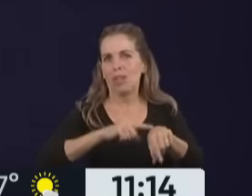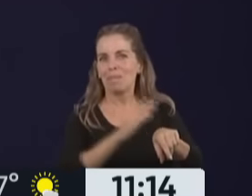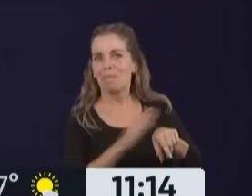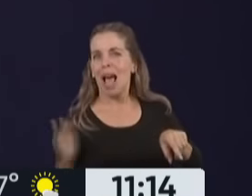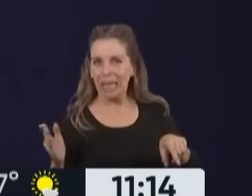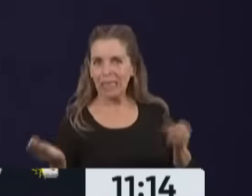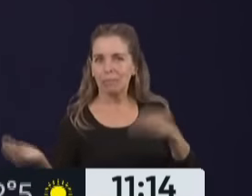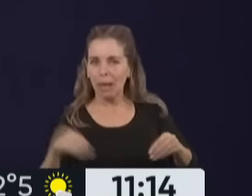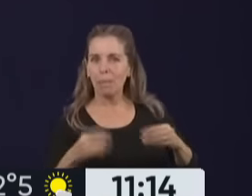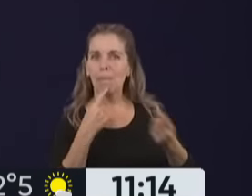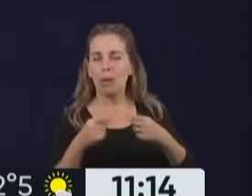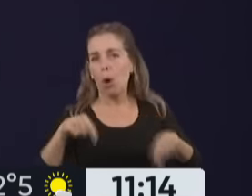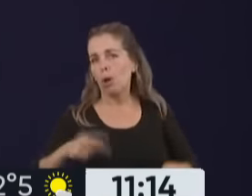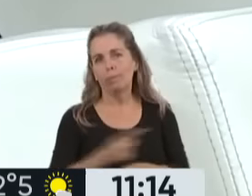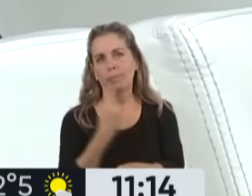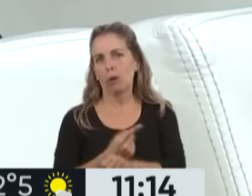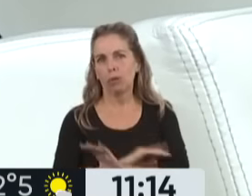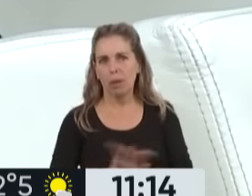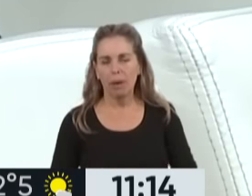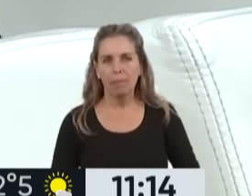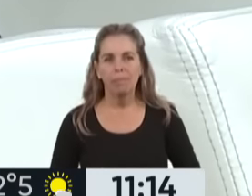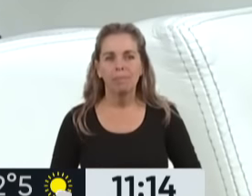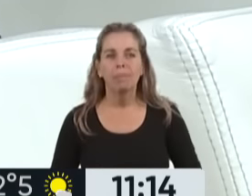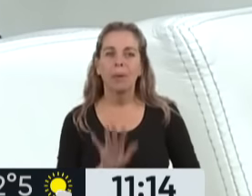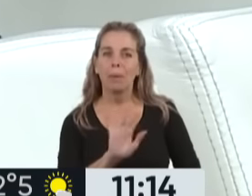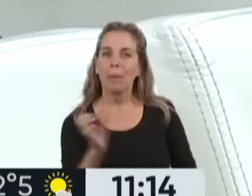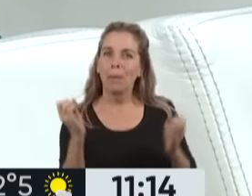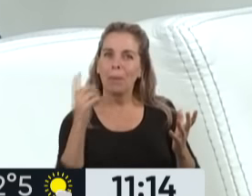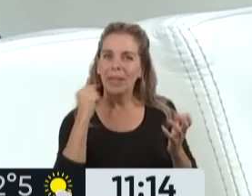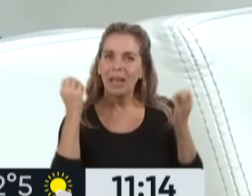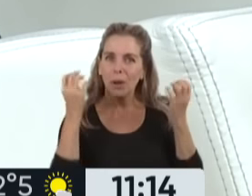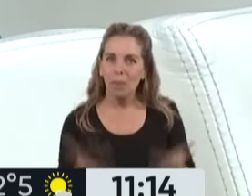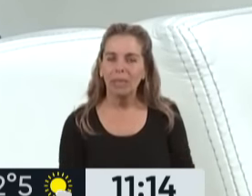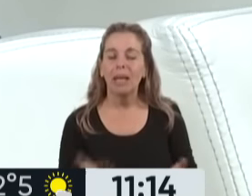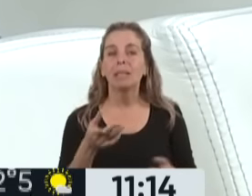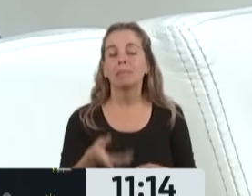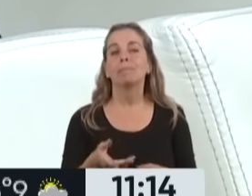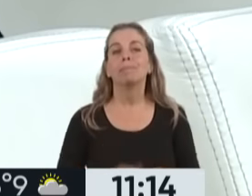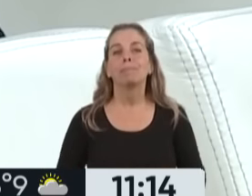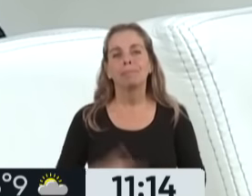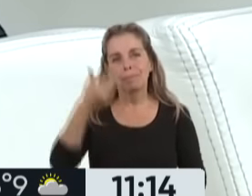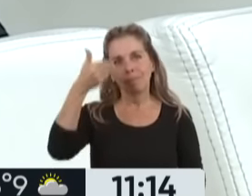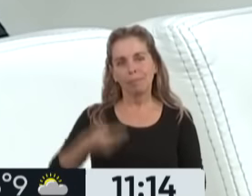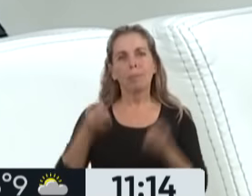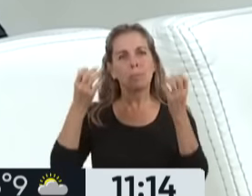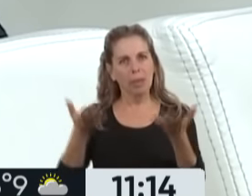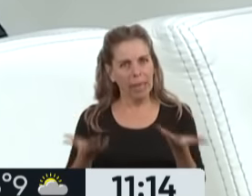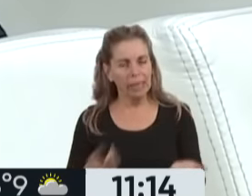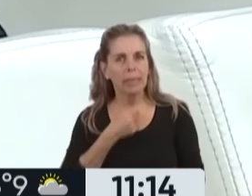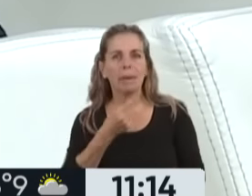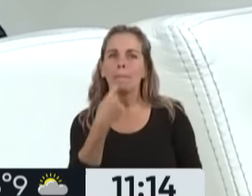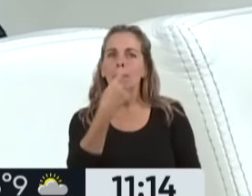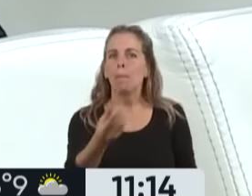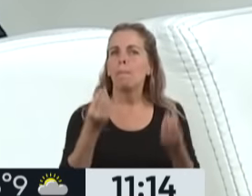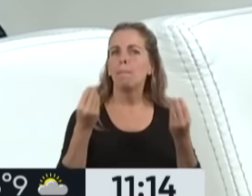preguntas. Hoy me es imposible. Sí, acá. Buenos días. ¿Cómo andás? Ignacio Salerno para Todo Noticias. ¿Todo bien? Quería consultarle la razón por